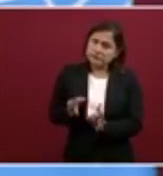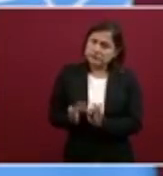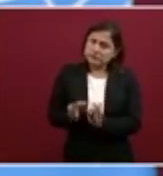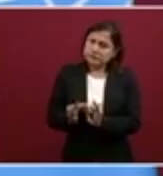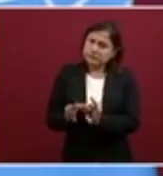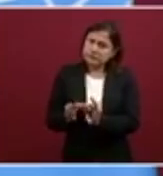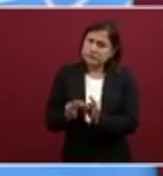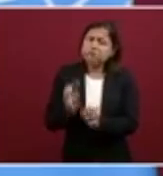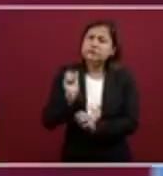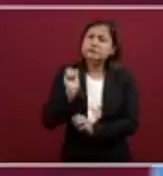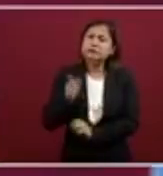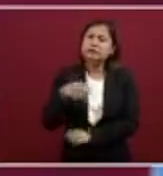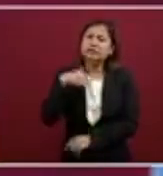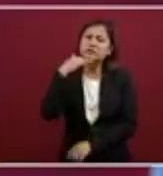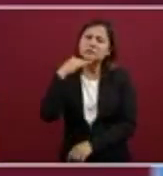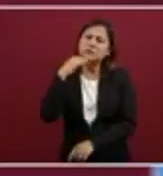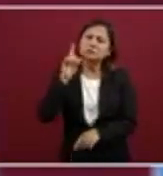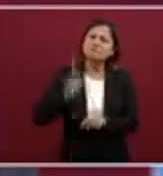corrupción,